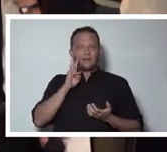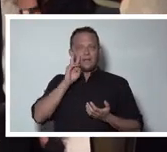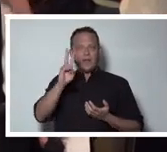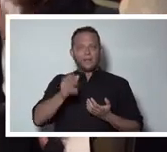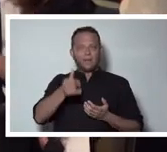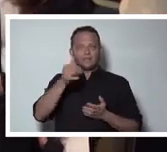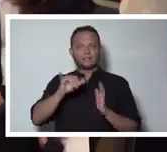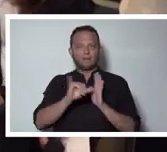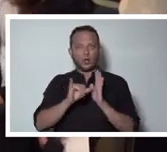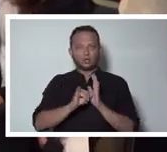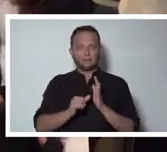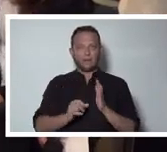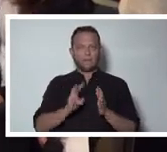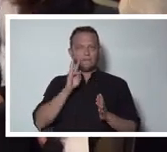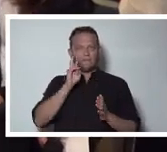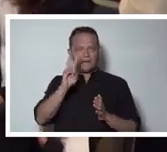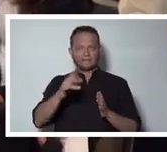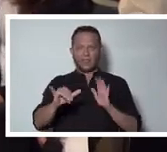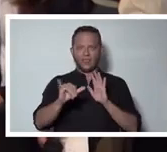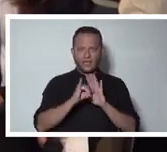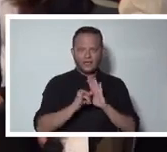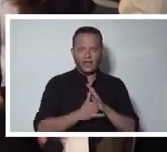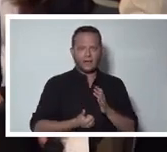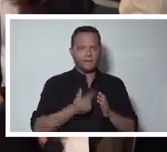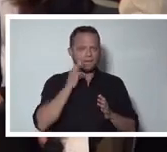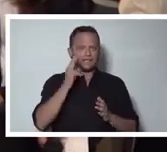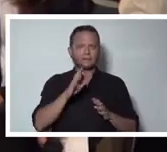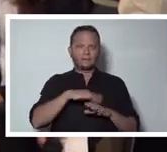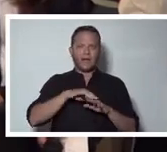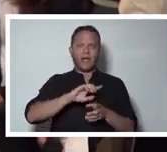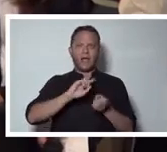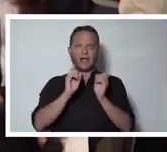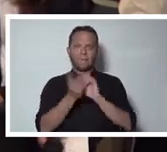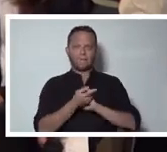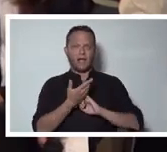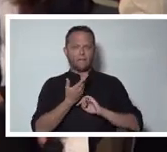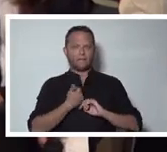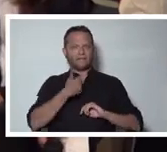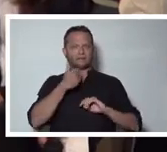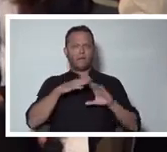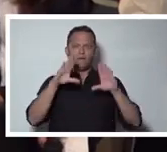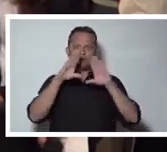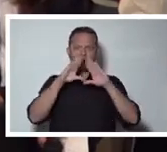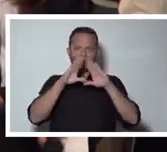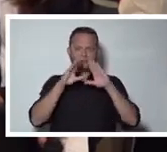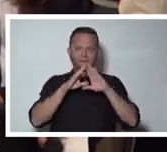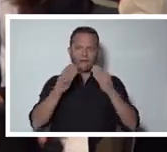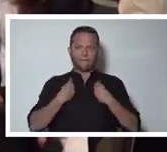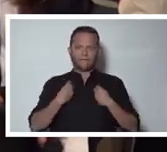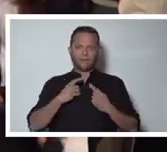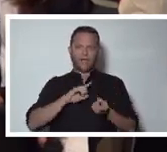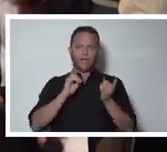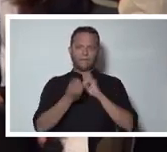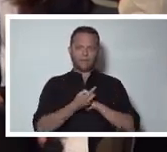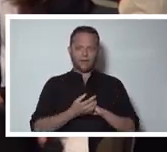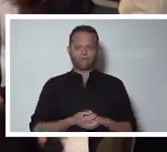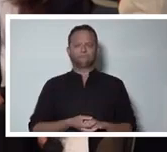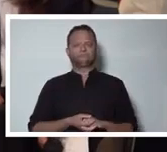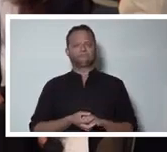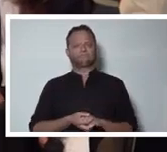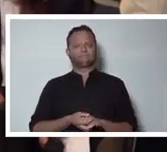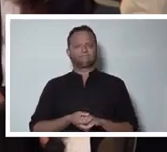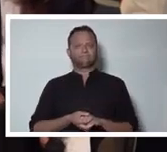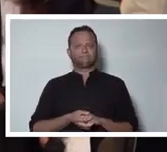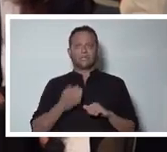próxima transversal cercana que cambie con una mirada feminista la vida de nuestra gente y termino ya